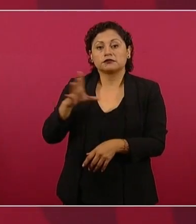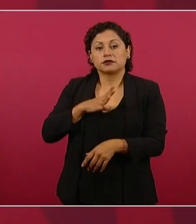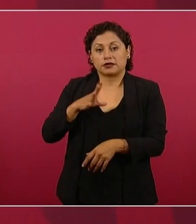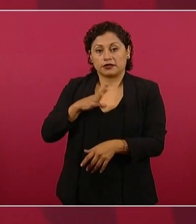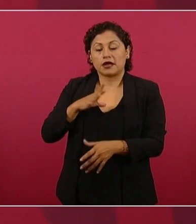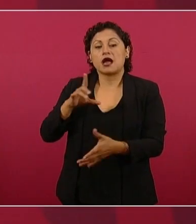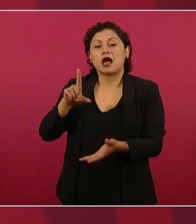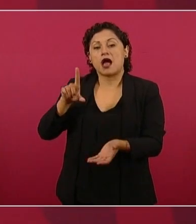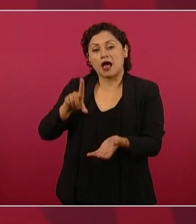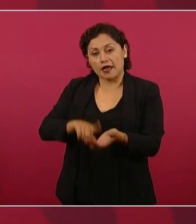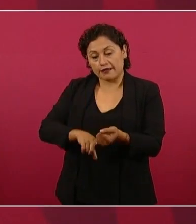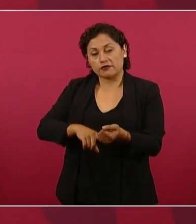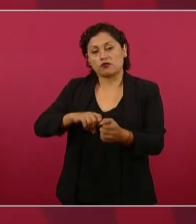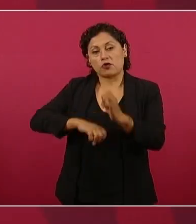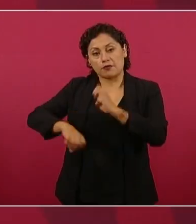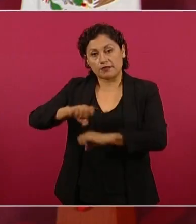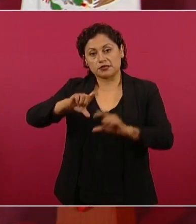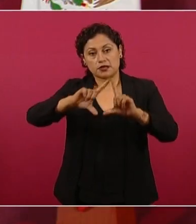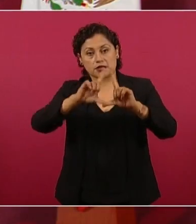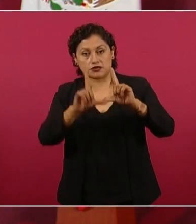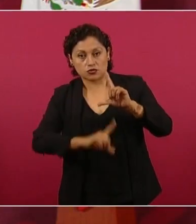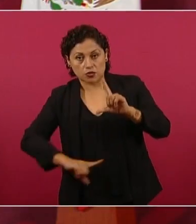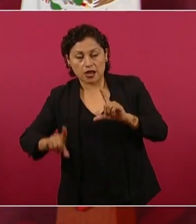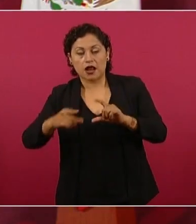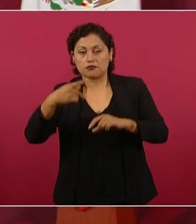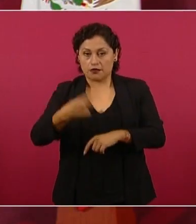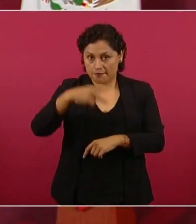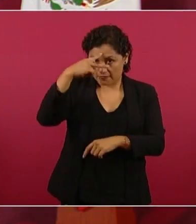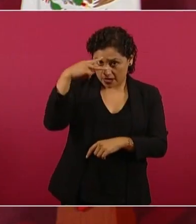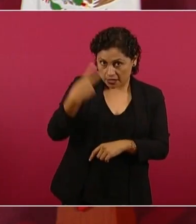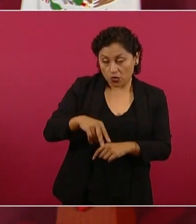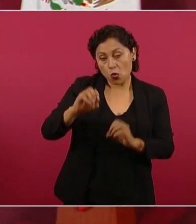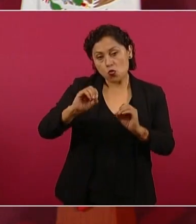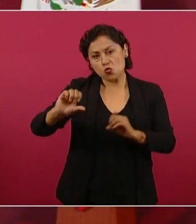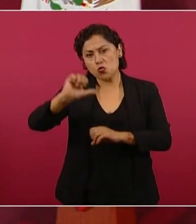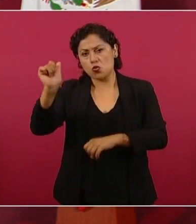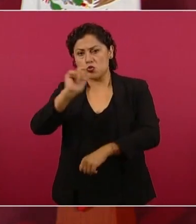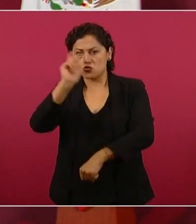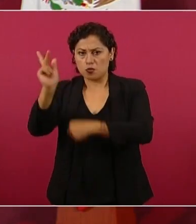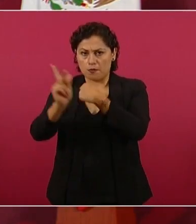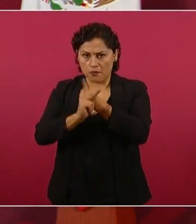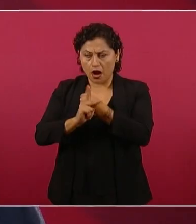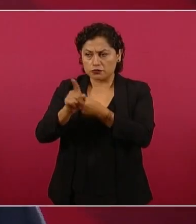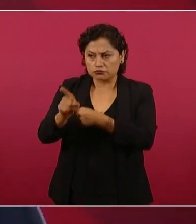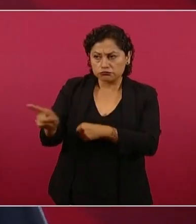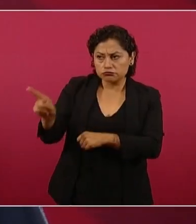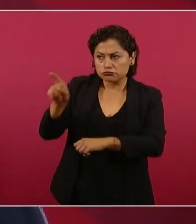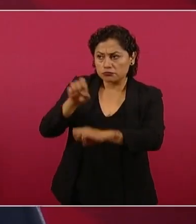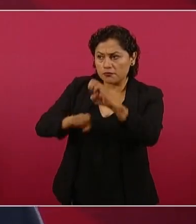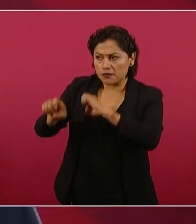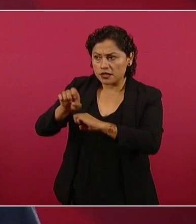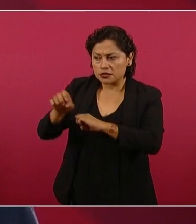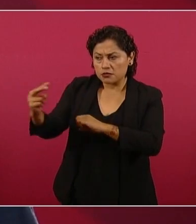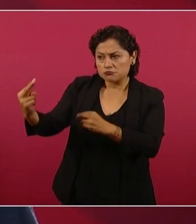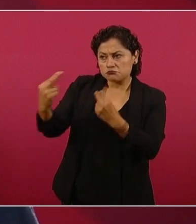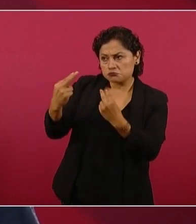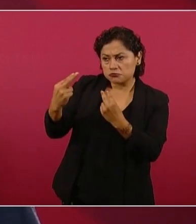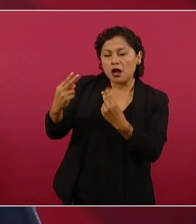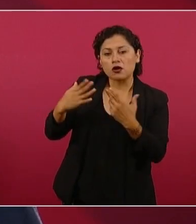nacionales y extranjeros, aceptaron, nos dieron su confianza para que nosotros manejemos la